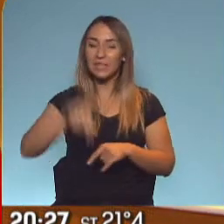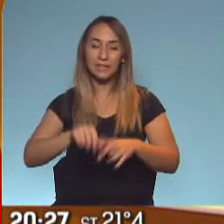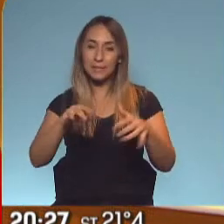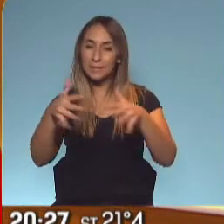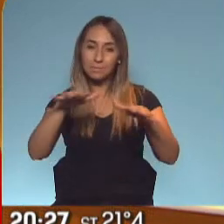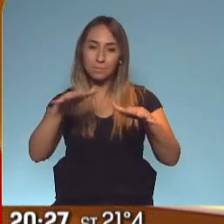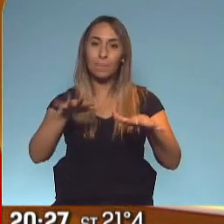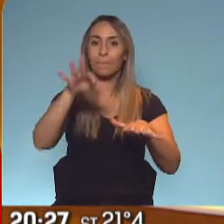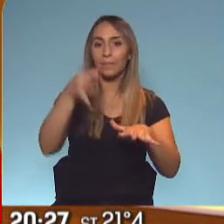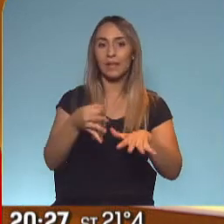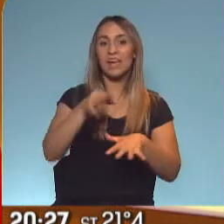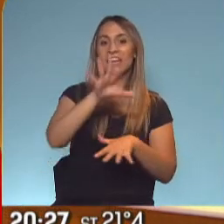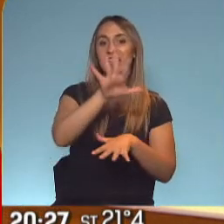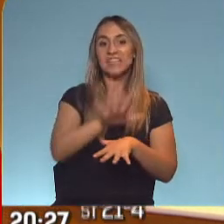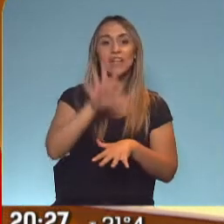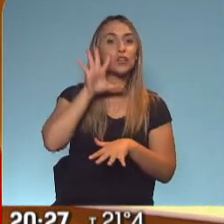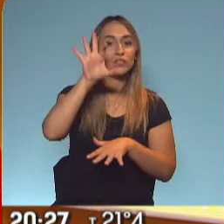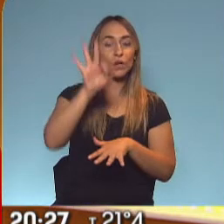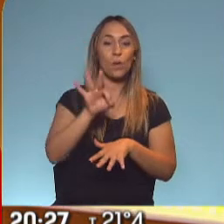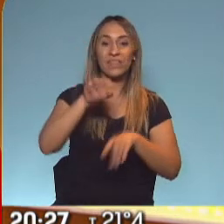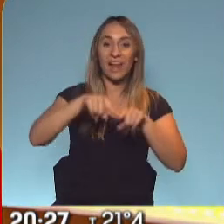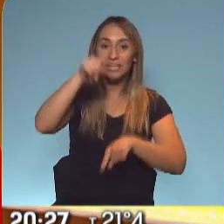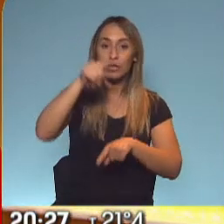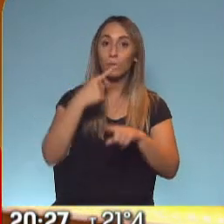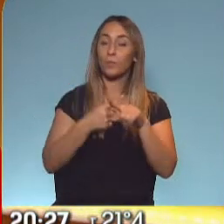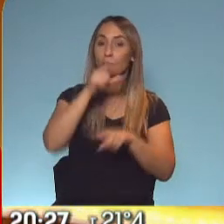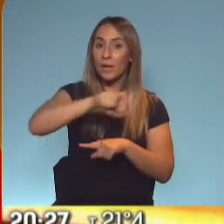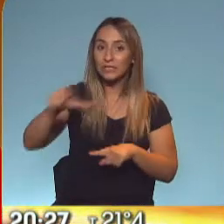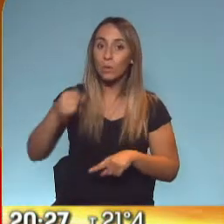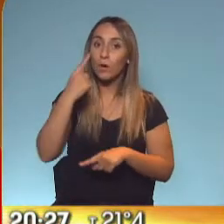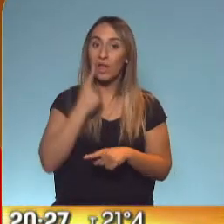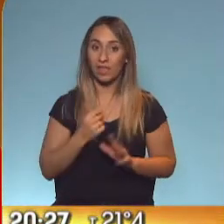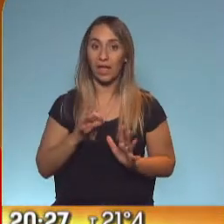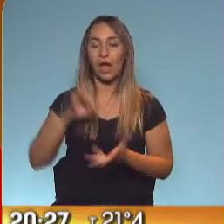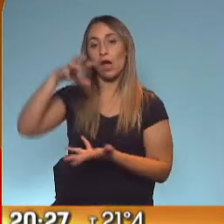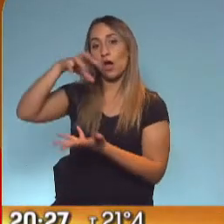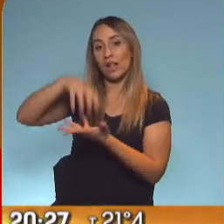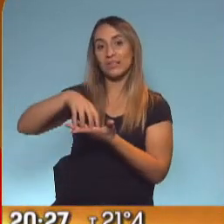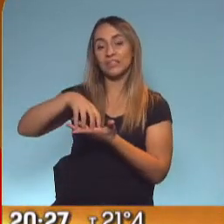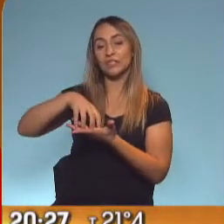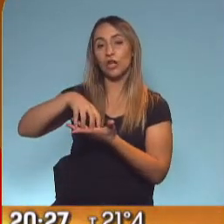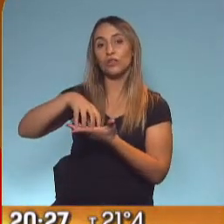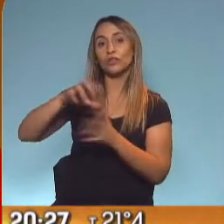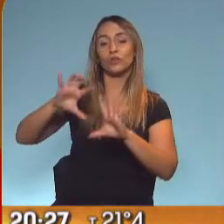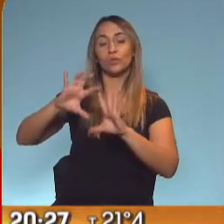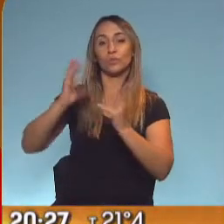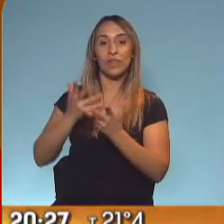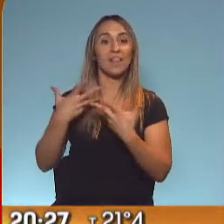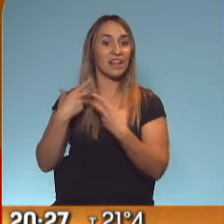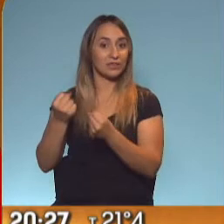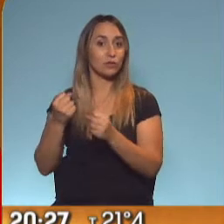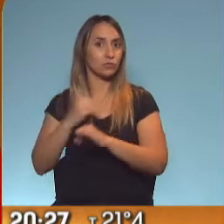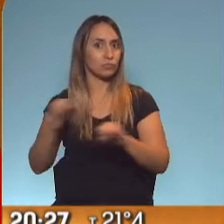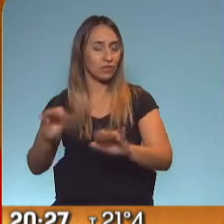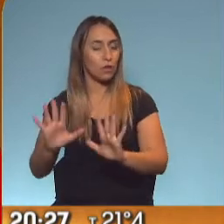Argentina más es de 550 litros por persona por día. Mirá vos. La Organización Mundial de la Salud. Bastante, ¿eh? Estamos No teníamos ese número, Ariel. No,